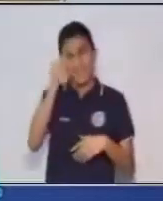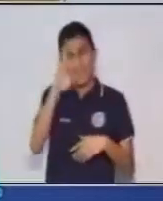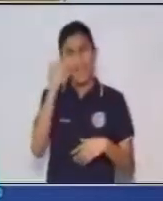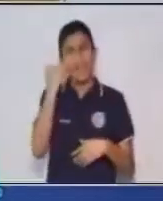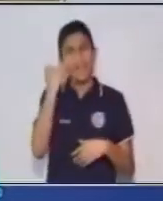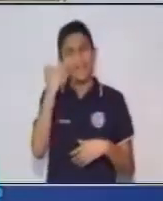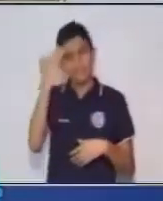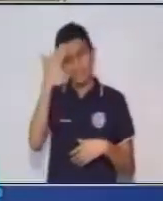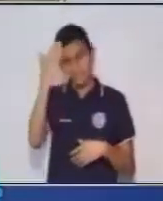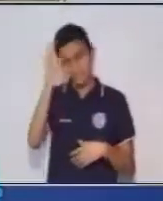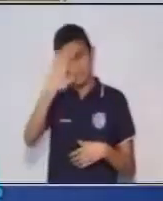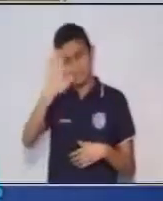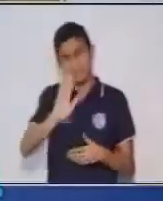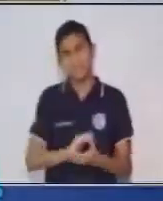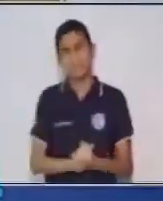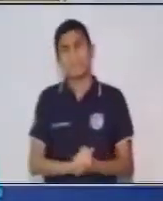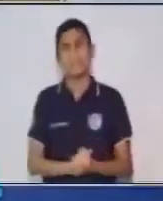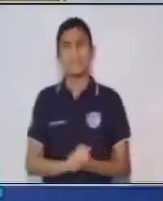señas. Muchas gracias, Abdi.